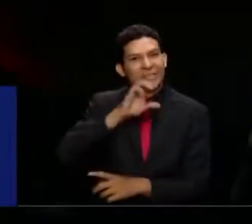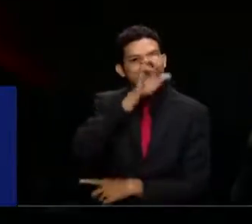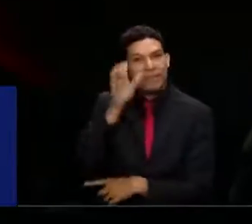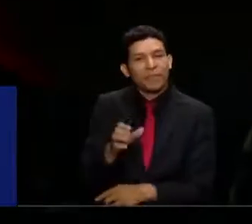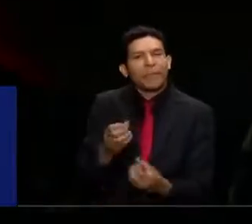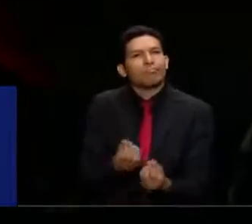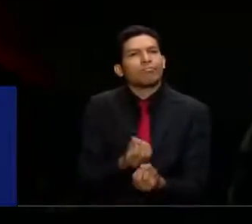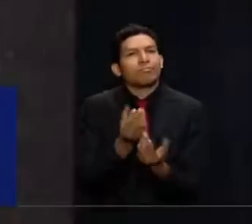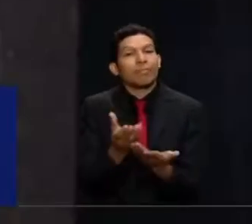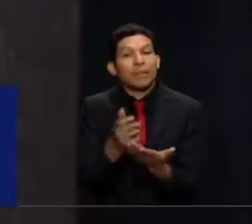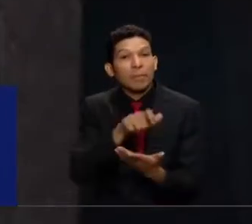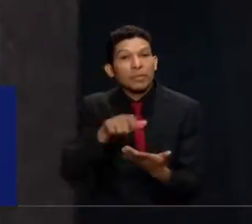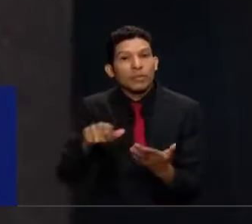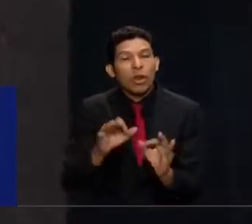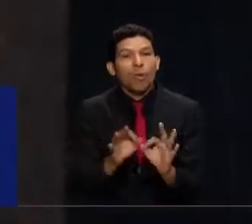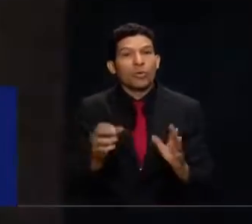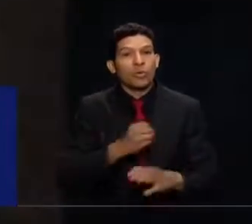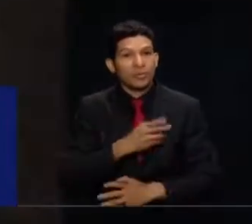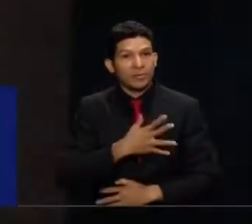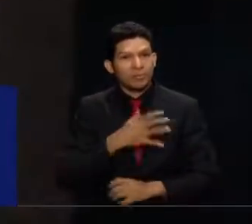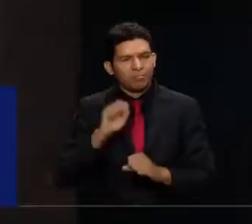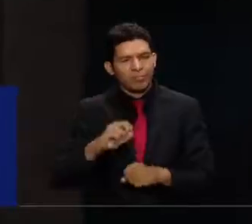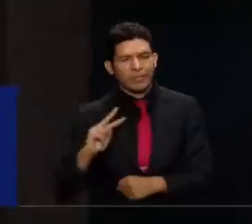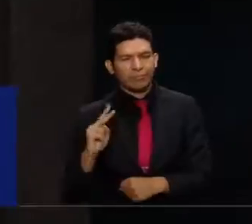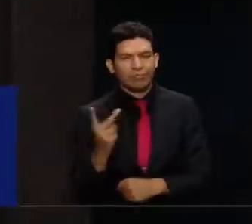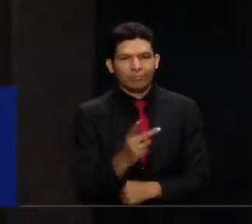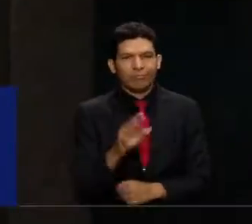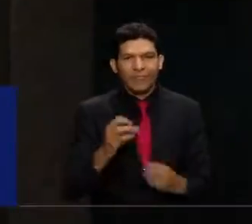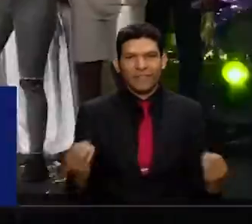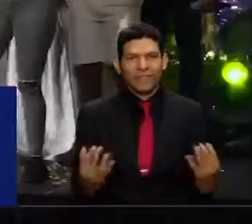a sus beneficiarios oportunidades para que transformen su